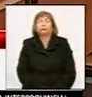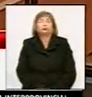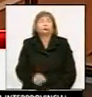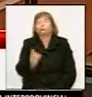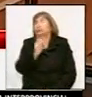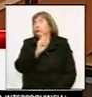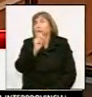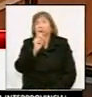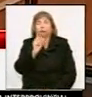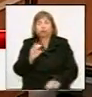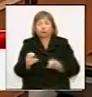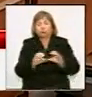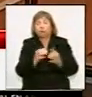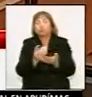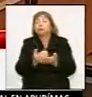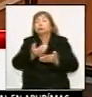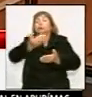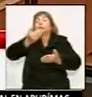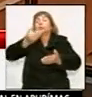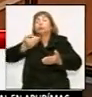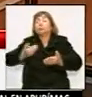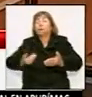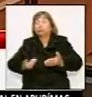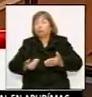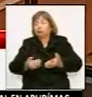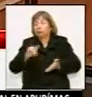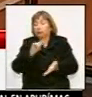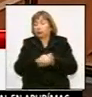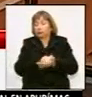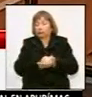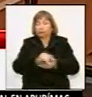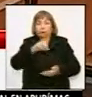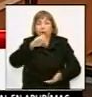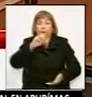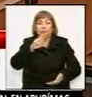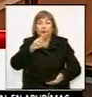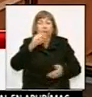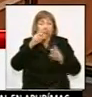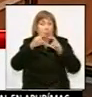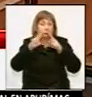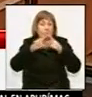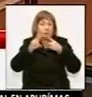no actuó antes de que Panorama lo descubriera?